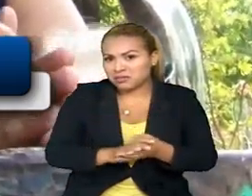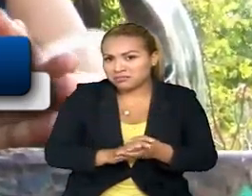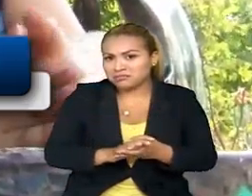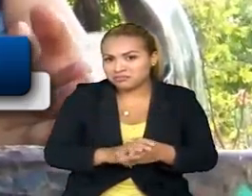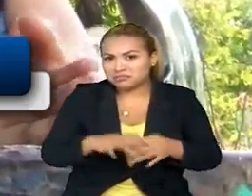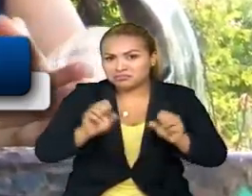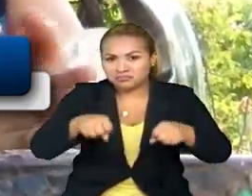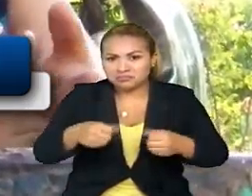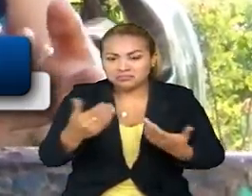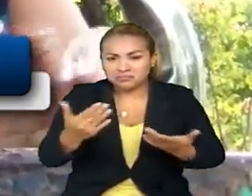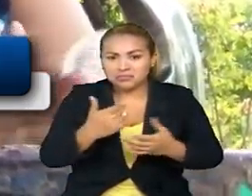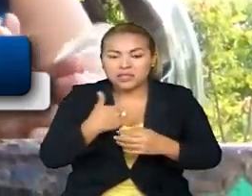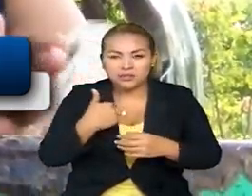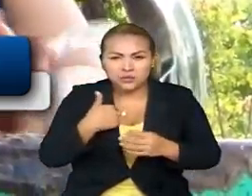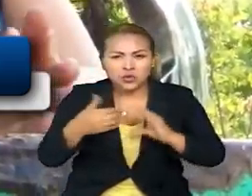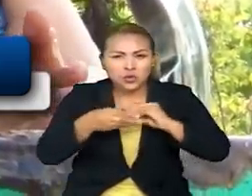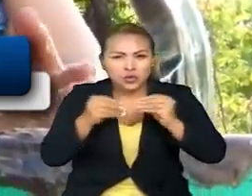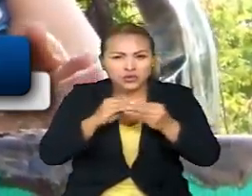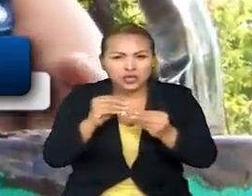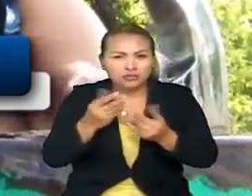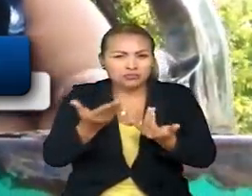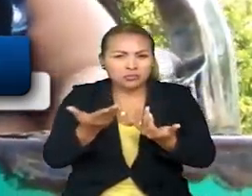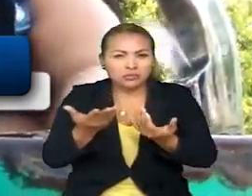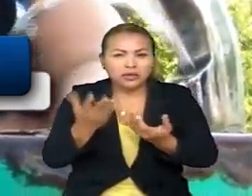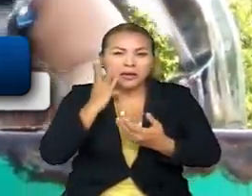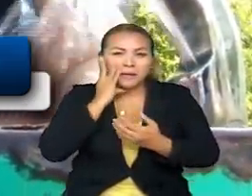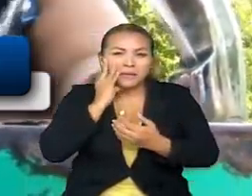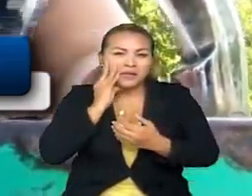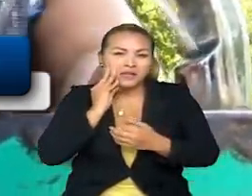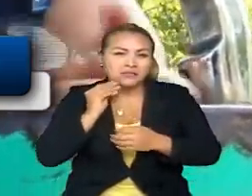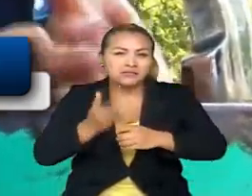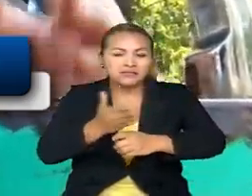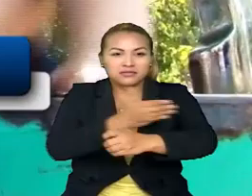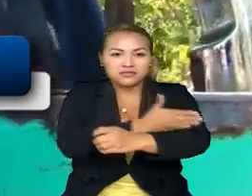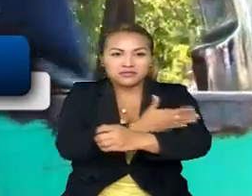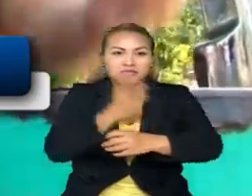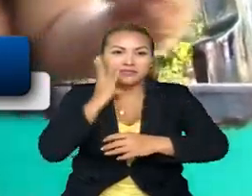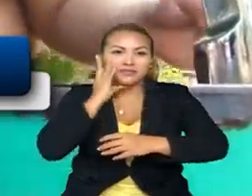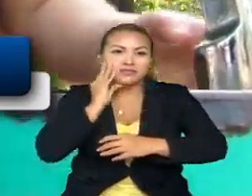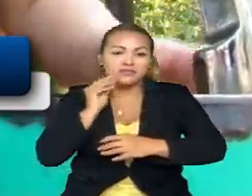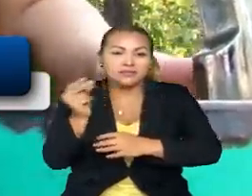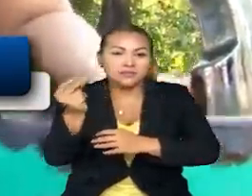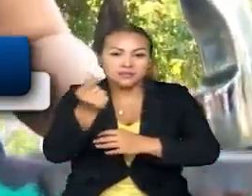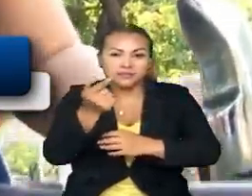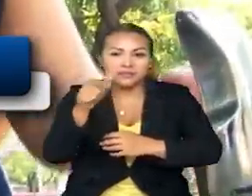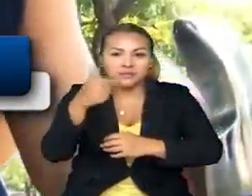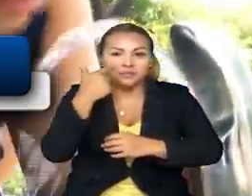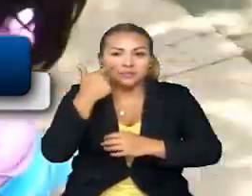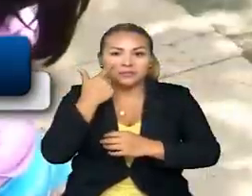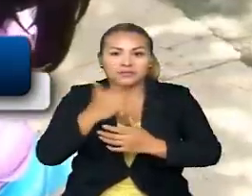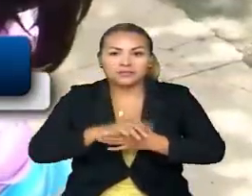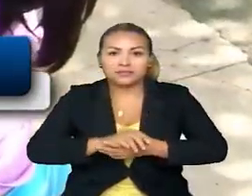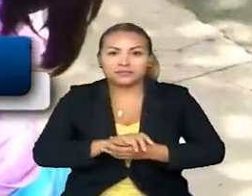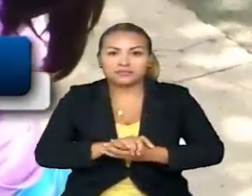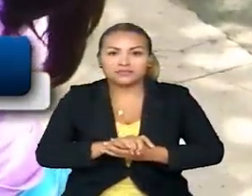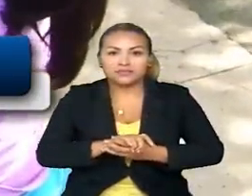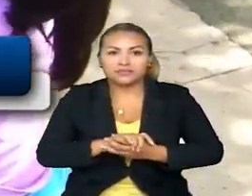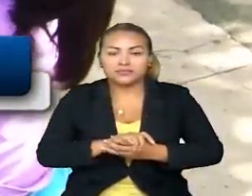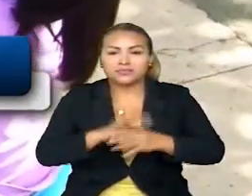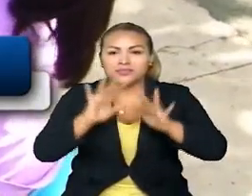el vecino te voy a contar historias ahorita anécdotas un poco más rápida no hemos encontrado